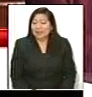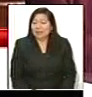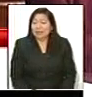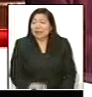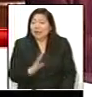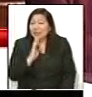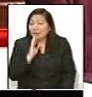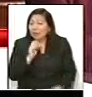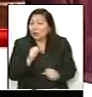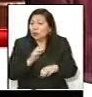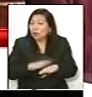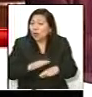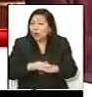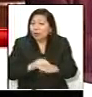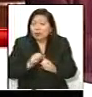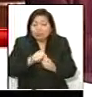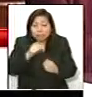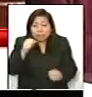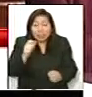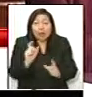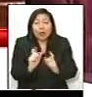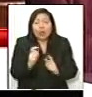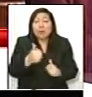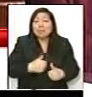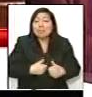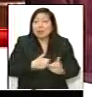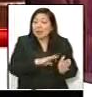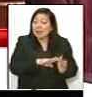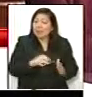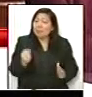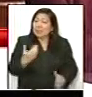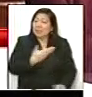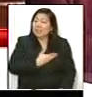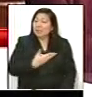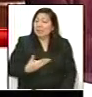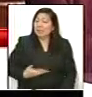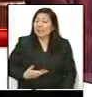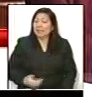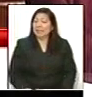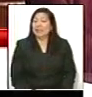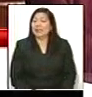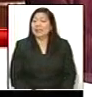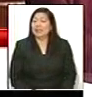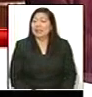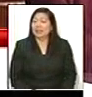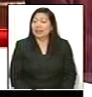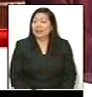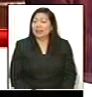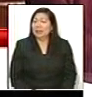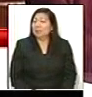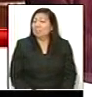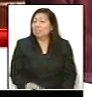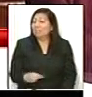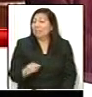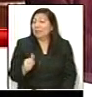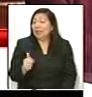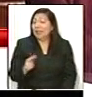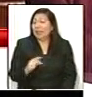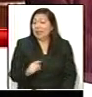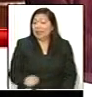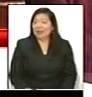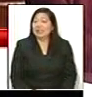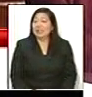inmunidad parlamentaria con restricciones. Por ejemplo, elimina una vicepresidencia. Pobre Mecharao, pero en fin, acá elimina